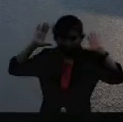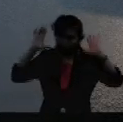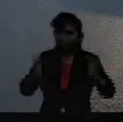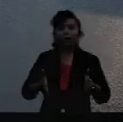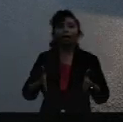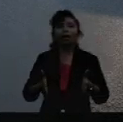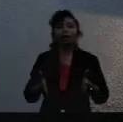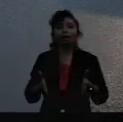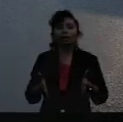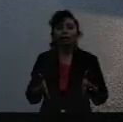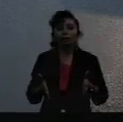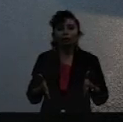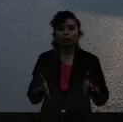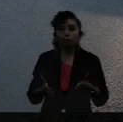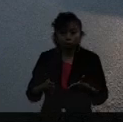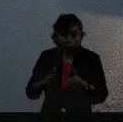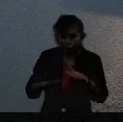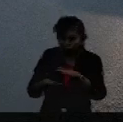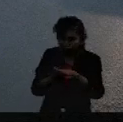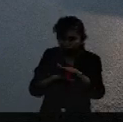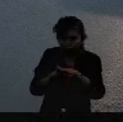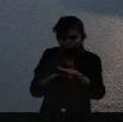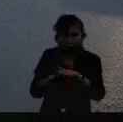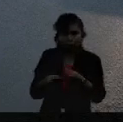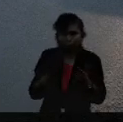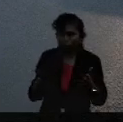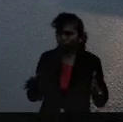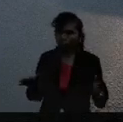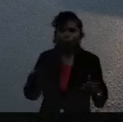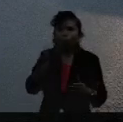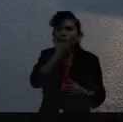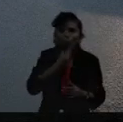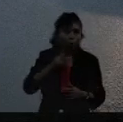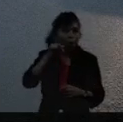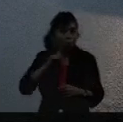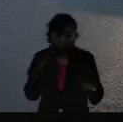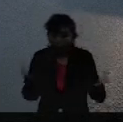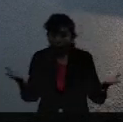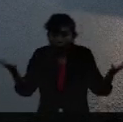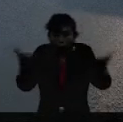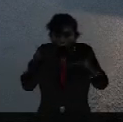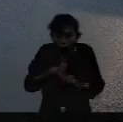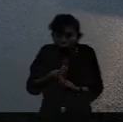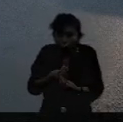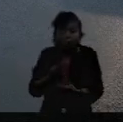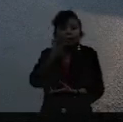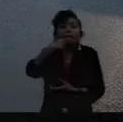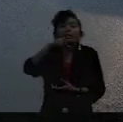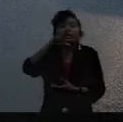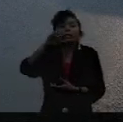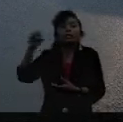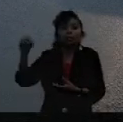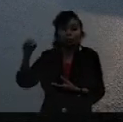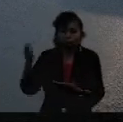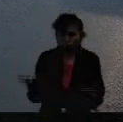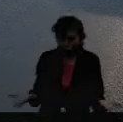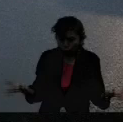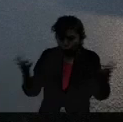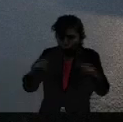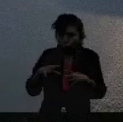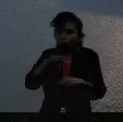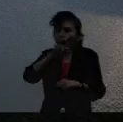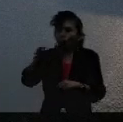igual que en nuestra etapa fundacional en la que todas y todos debemos hacer todo por Quintana ro todo por nuestros